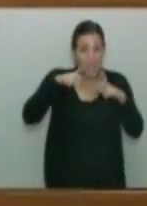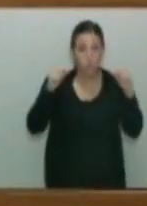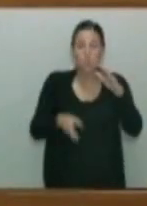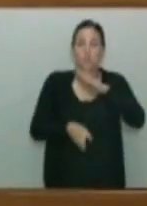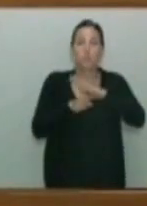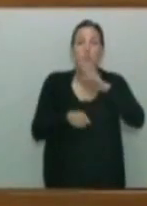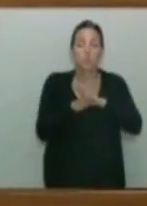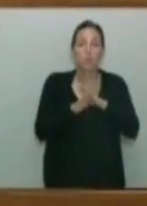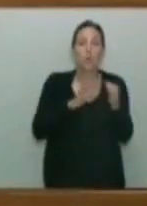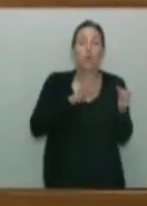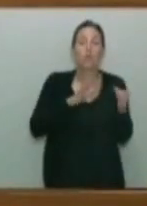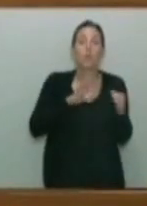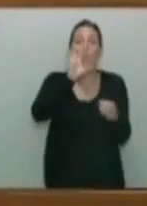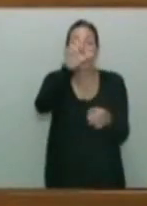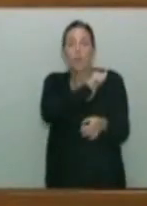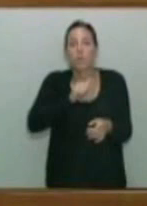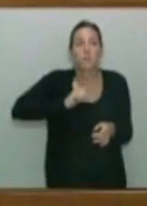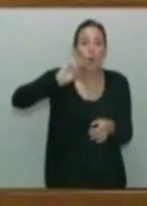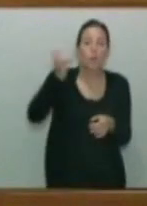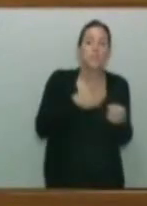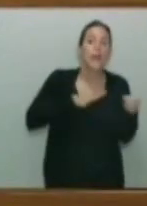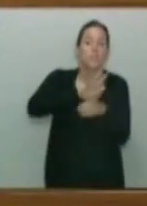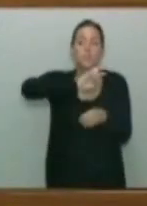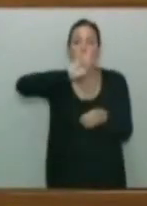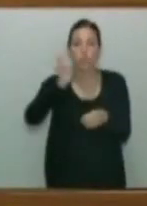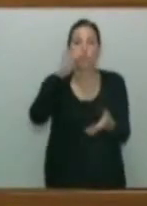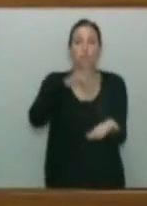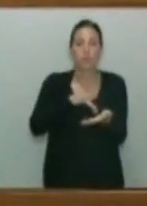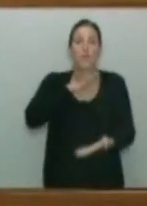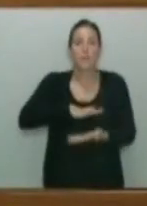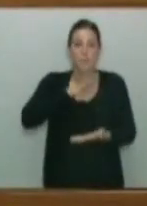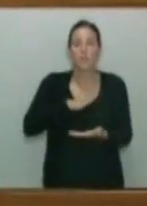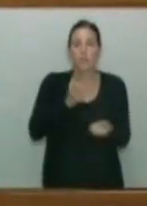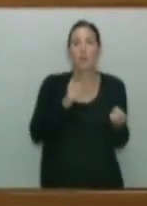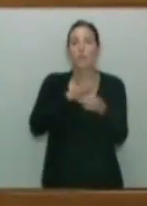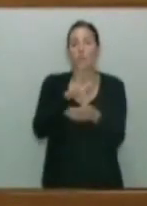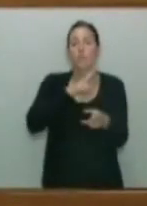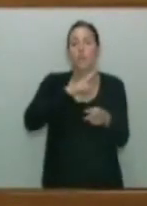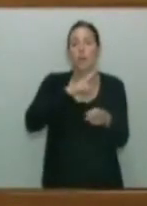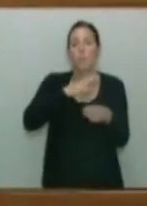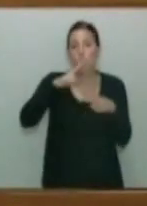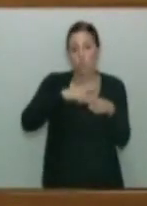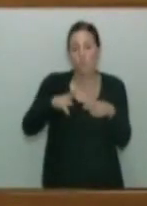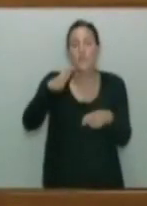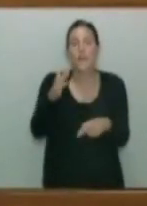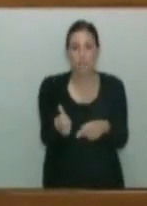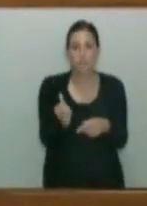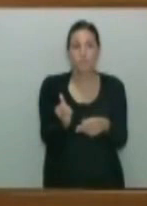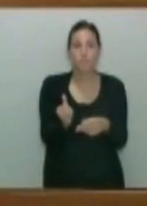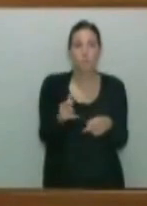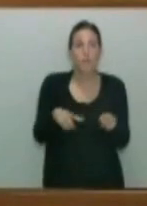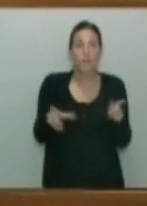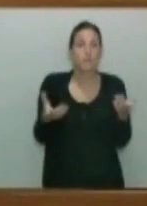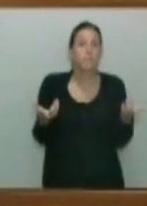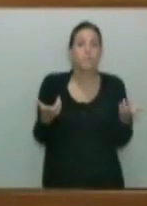en cualquier comunidad y en cualquier ámbito donde tengamos posibilidad y capacidad de influencia política. Y ustedes lo saben, no soy desleal,